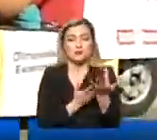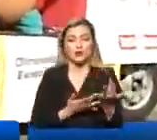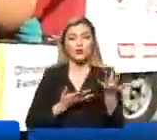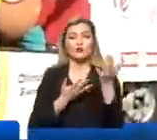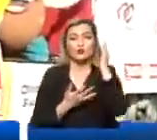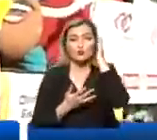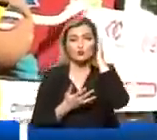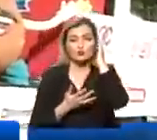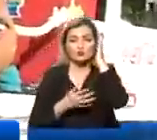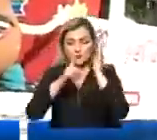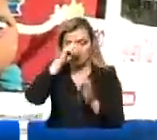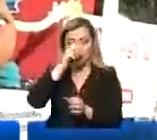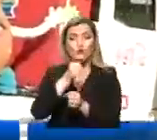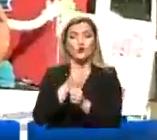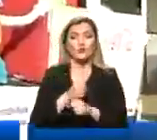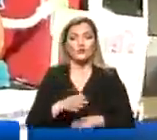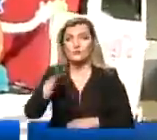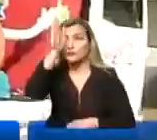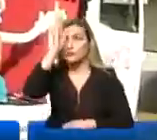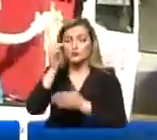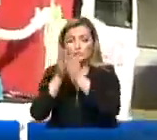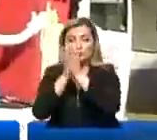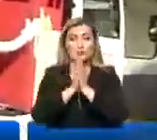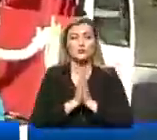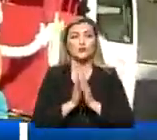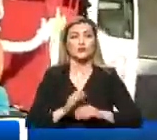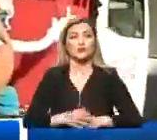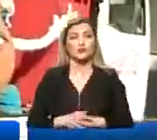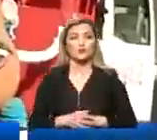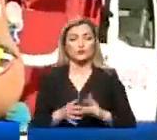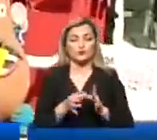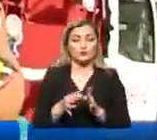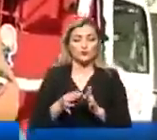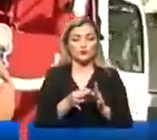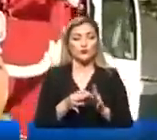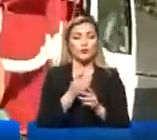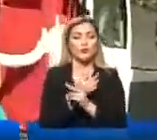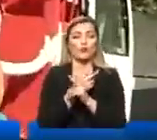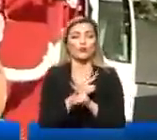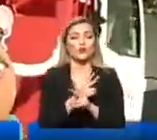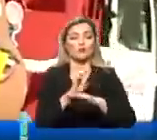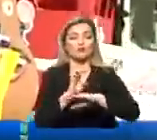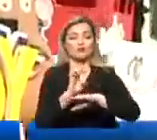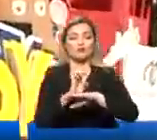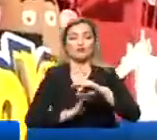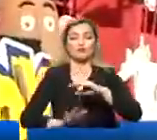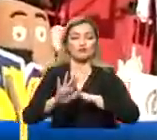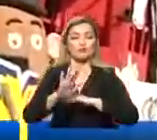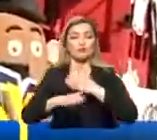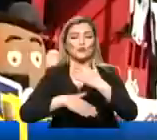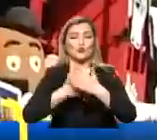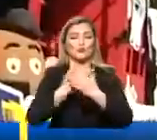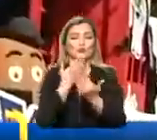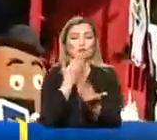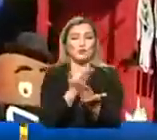esperanza, mucha fe, y pedirle a Dios que nos guíe y nos proteja al país, a todos.